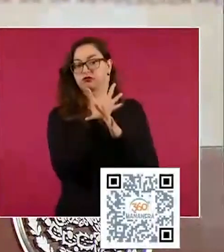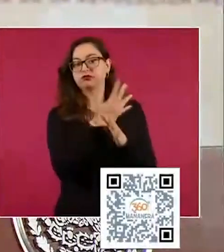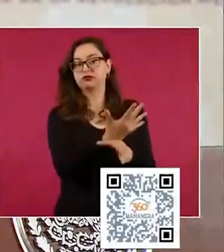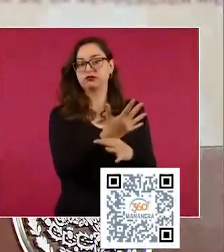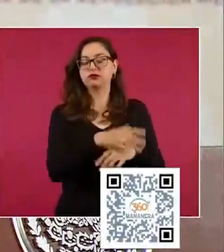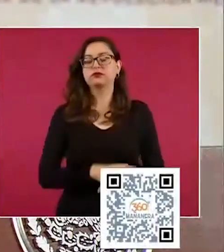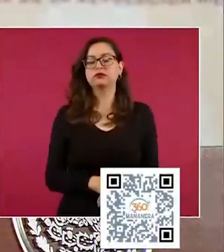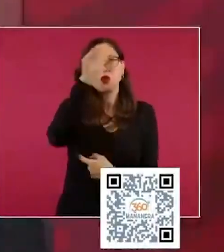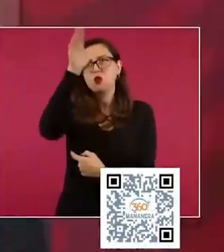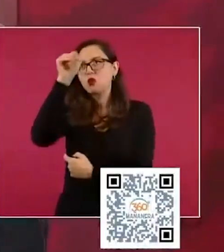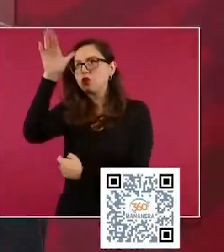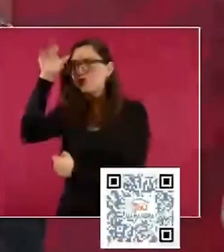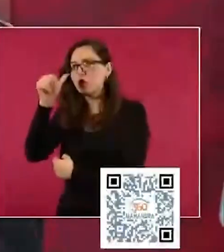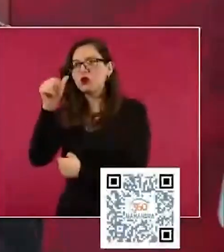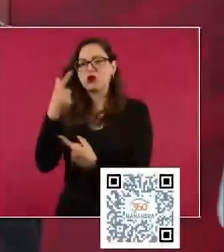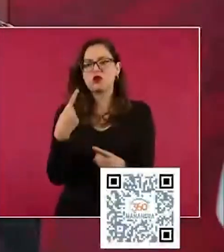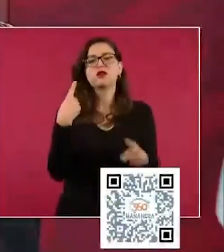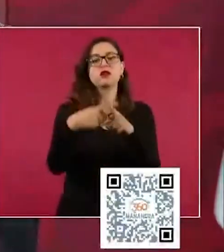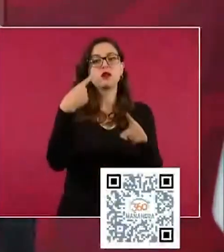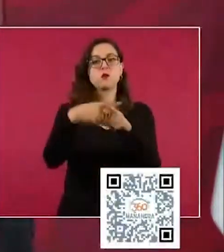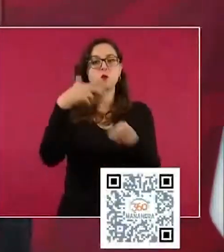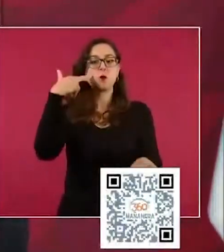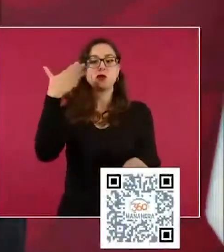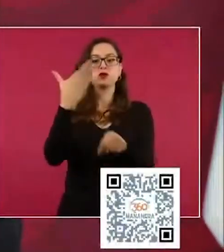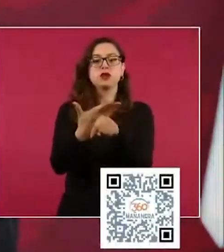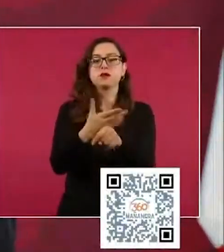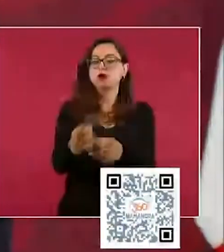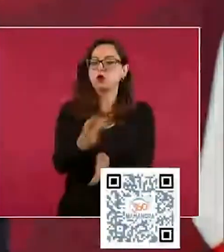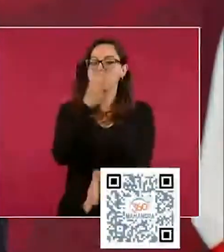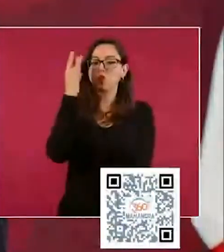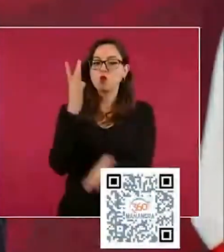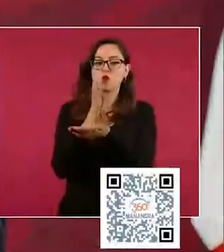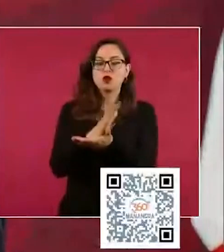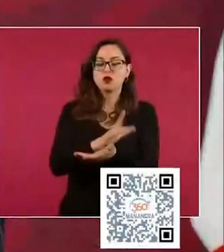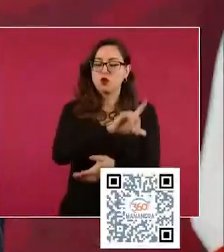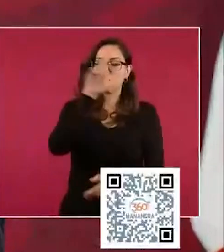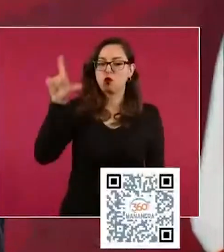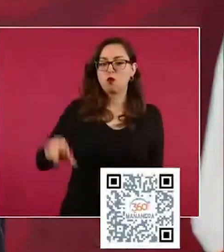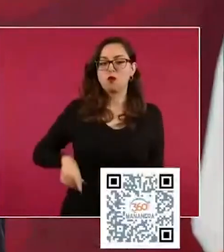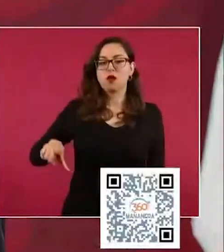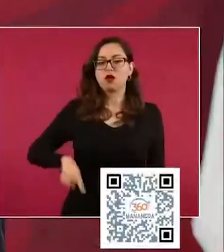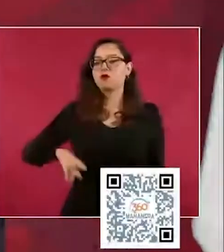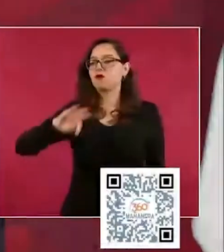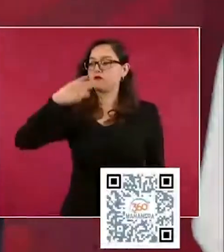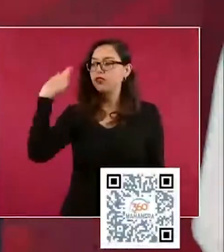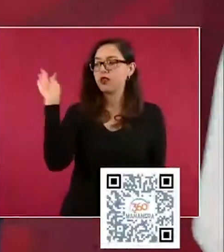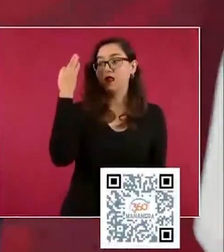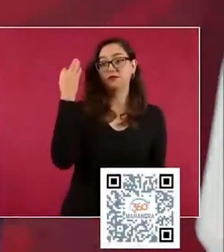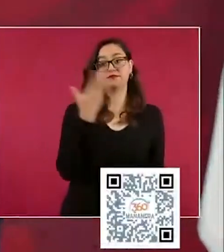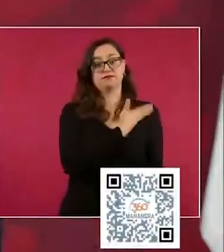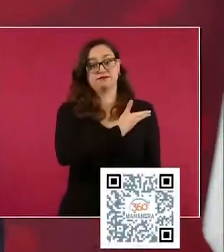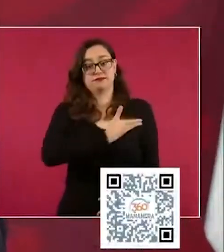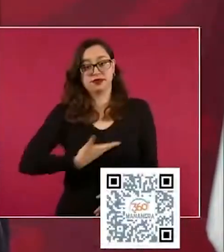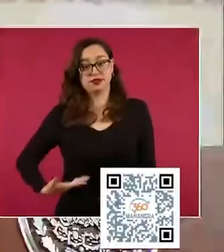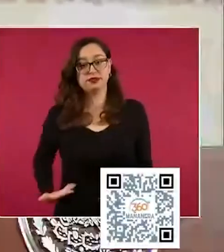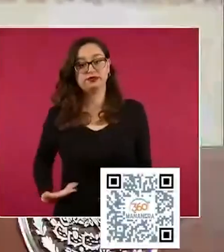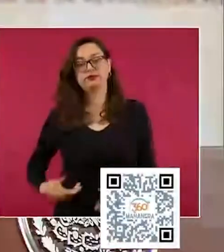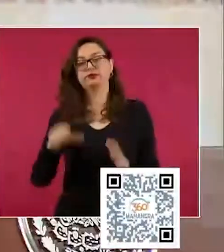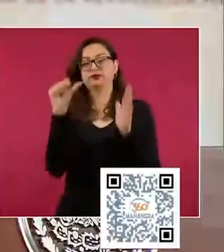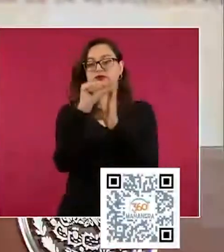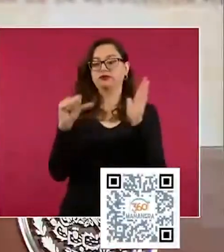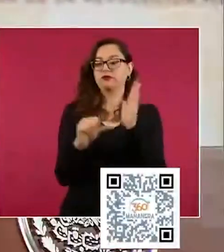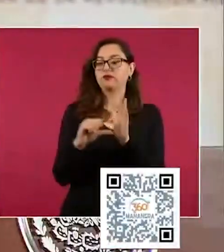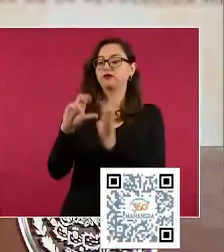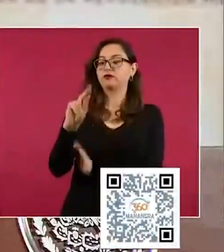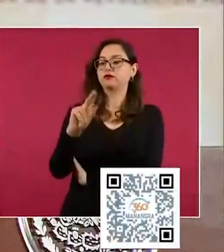al ejecutivo Federal titular del ejecutivo de acuerdo al artículo 89 es